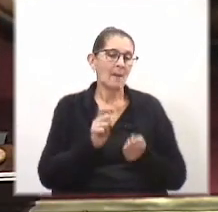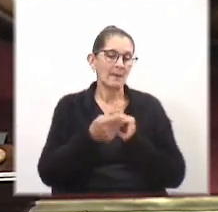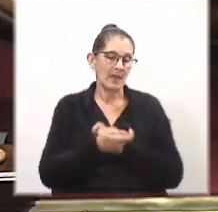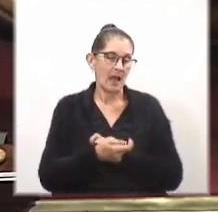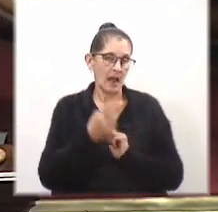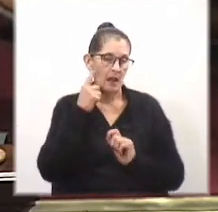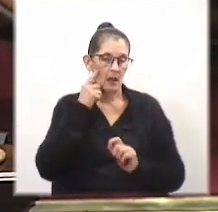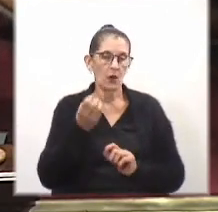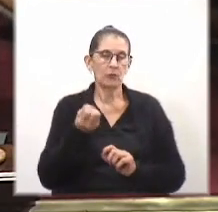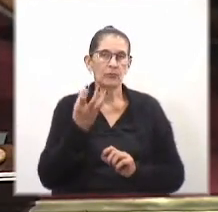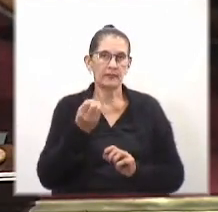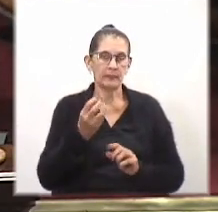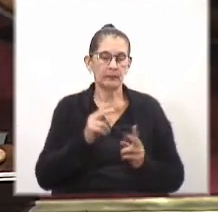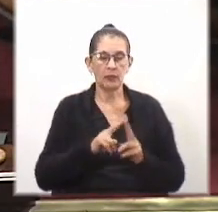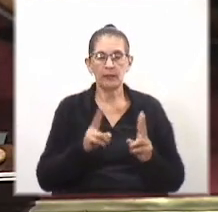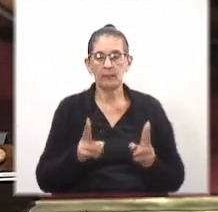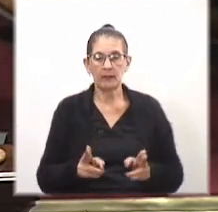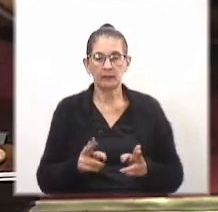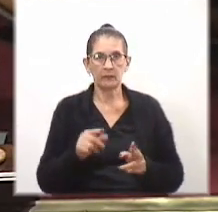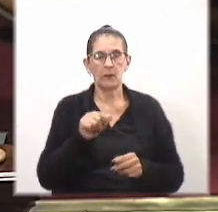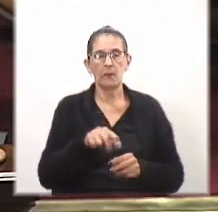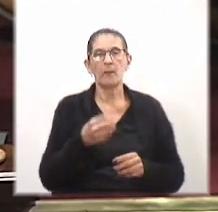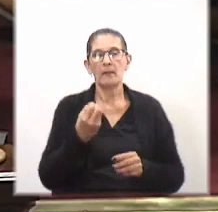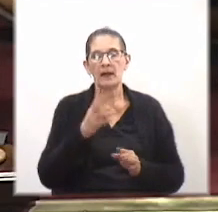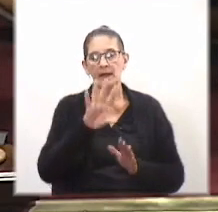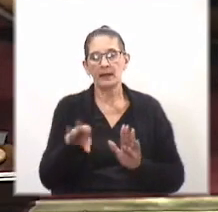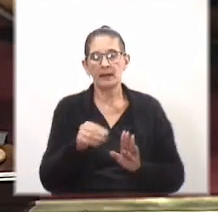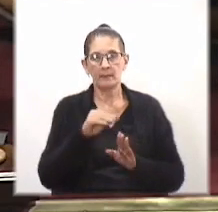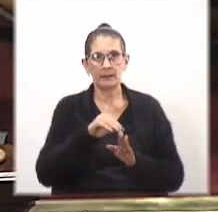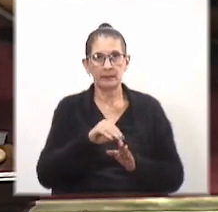reemplazo. Para implementar,